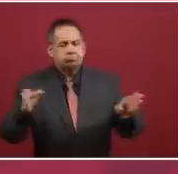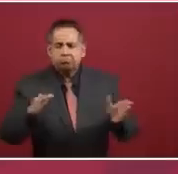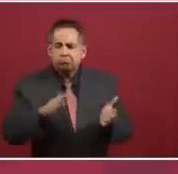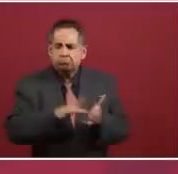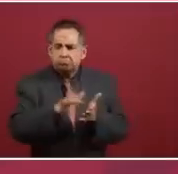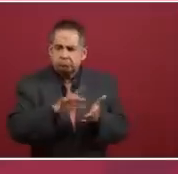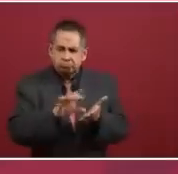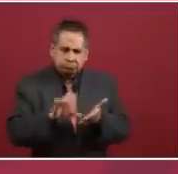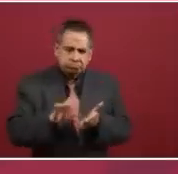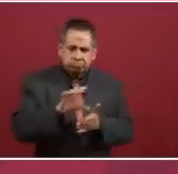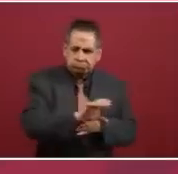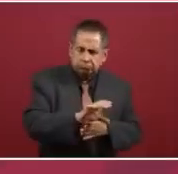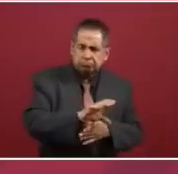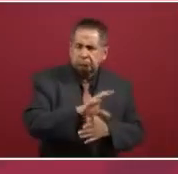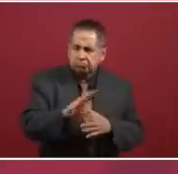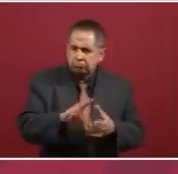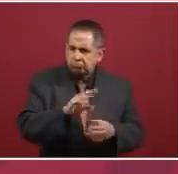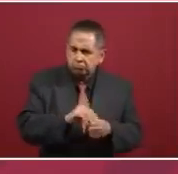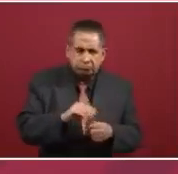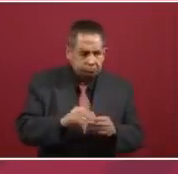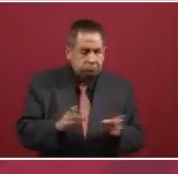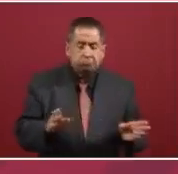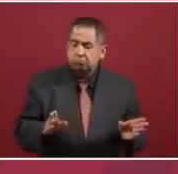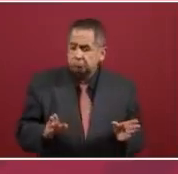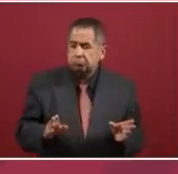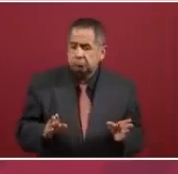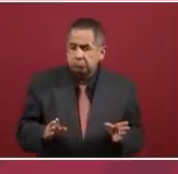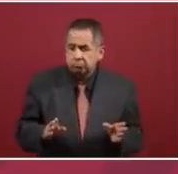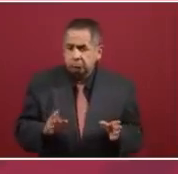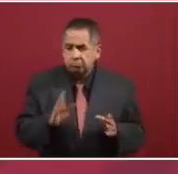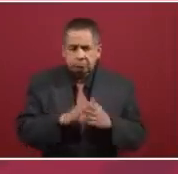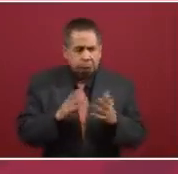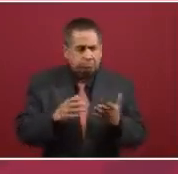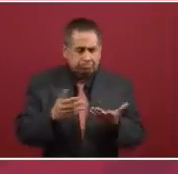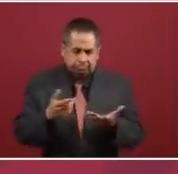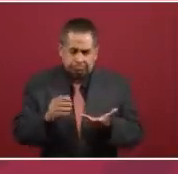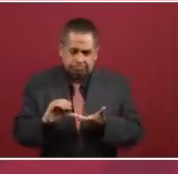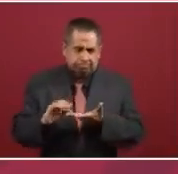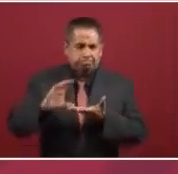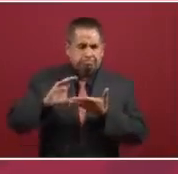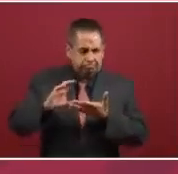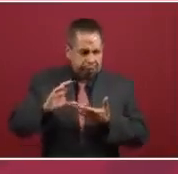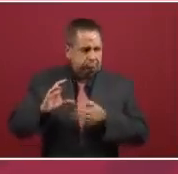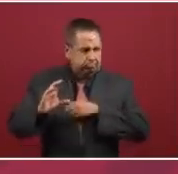fondo, de que sea más el monto,